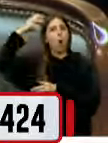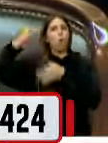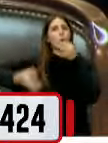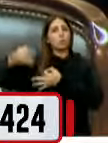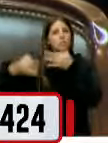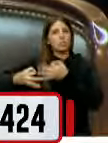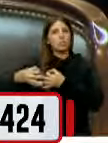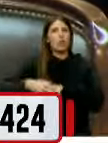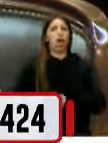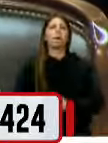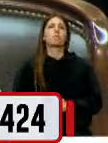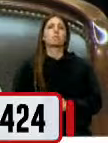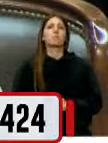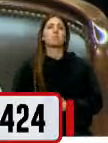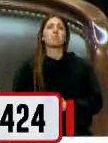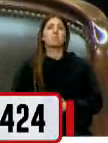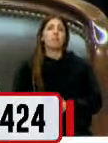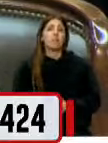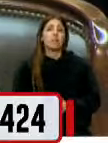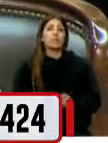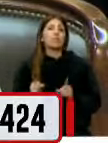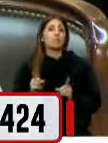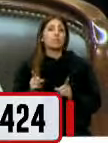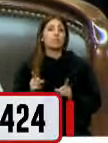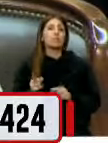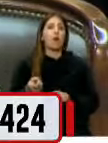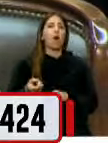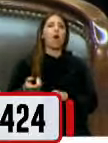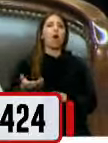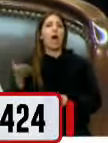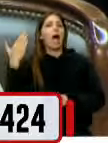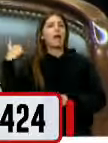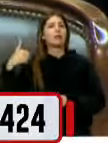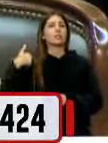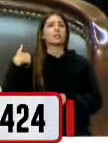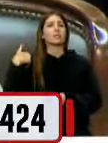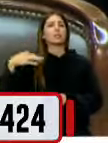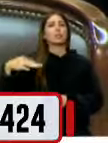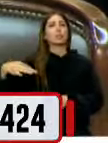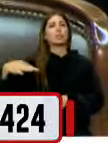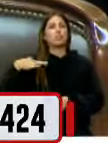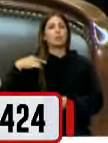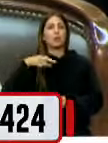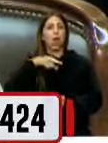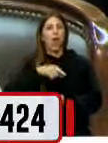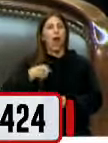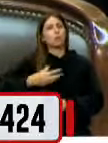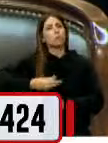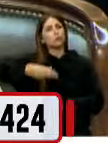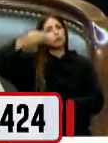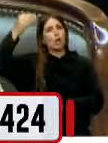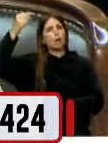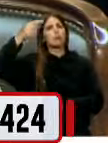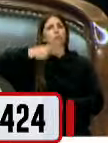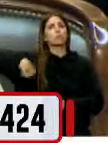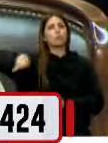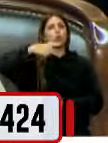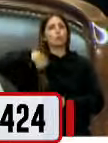dice, no es que es político. ¿Y él qué está haciendo? ¿No está haciendo política? ¿Eh? Reivindica la